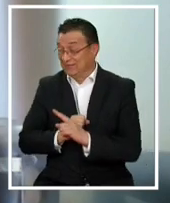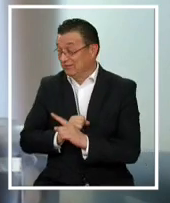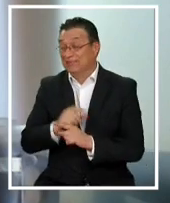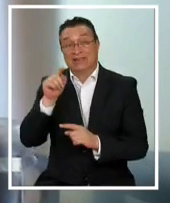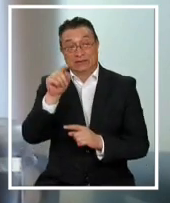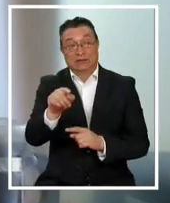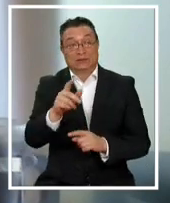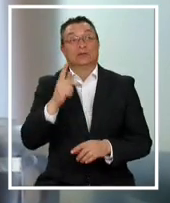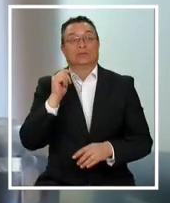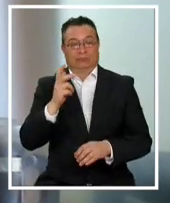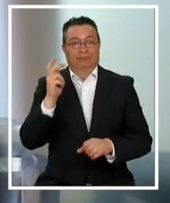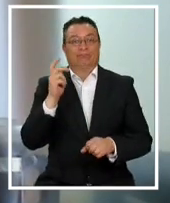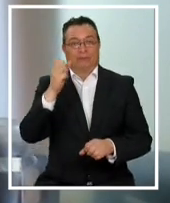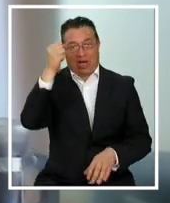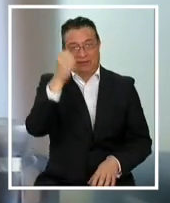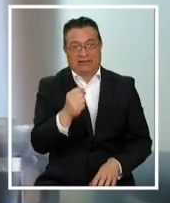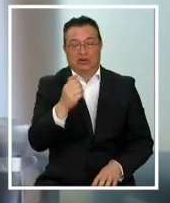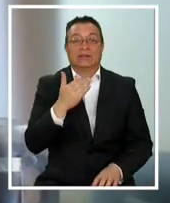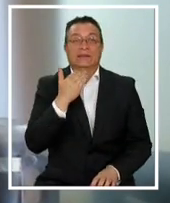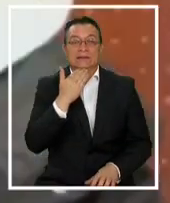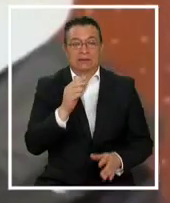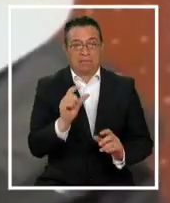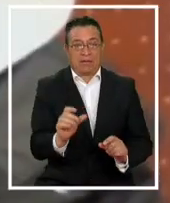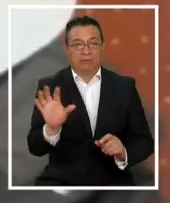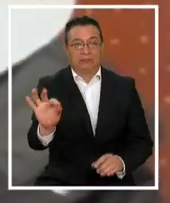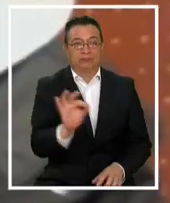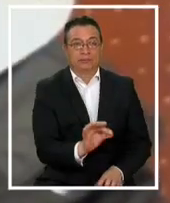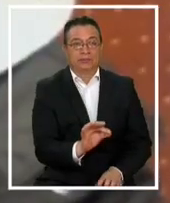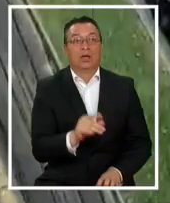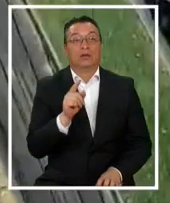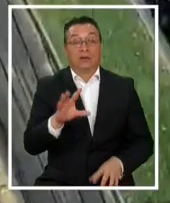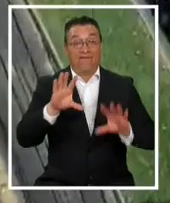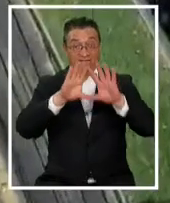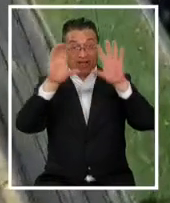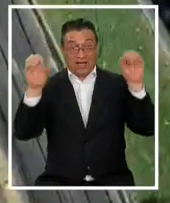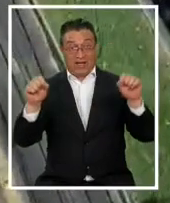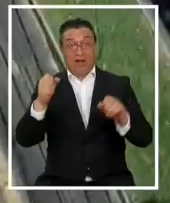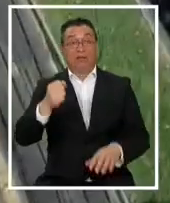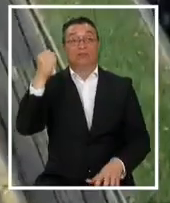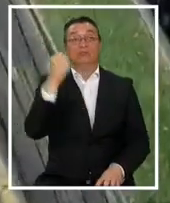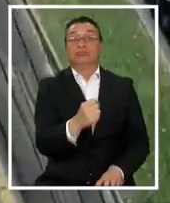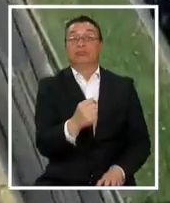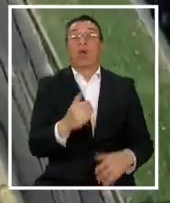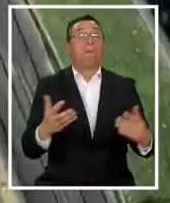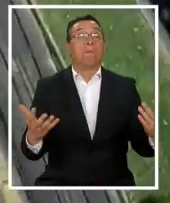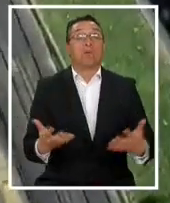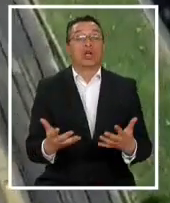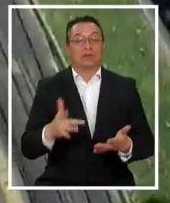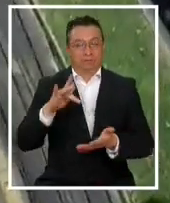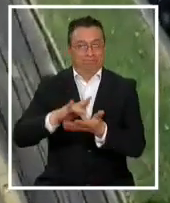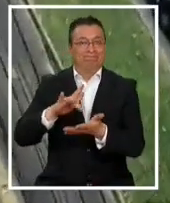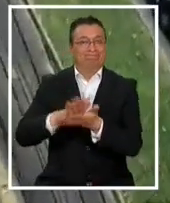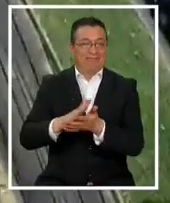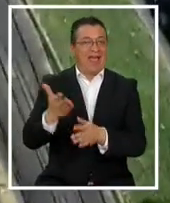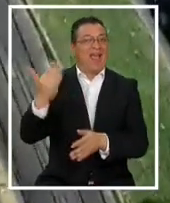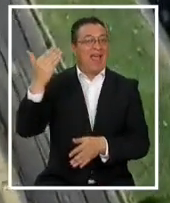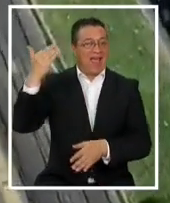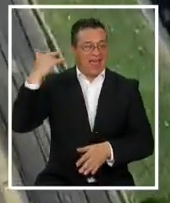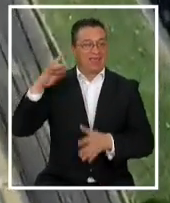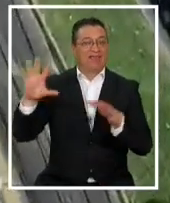por el delito de homicidio simple. Según la fiscalía, el asesinato habría sido motivado por rencillas